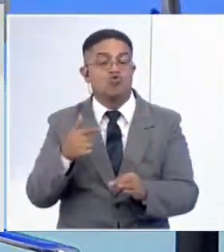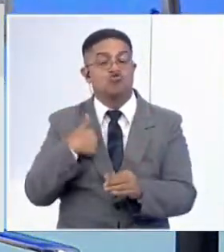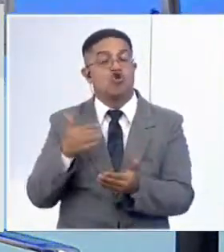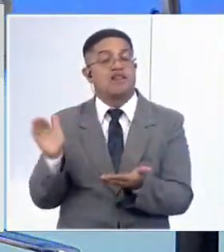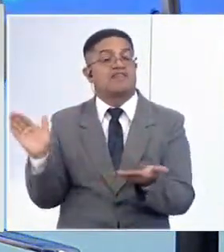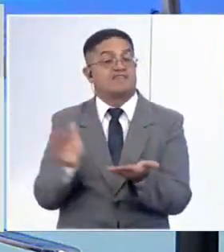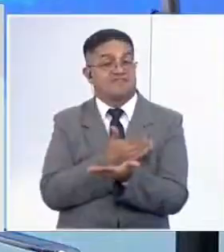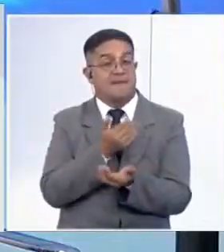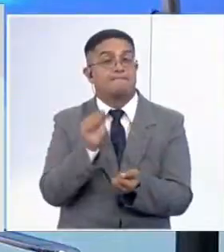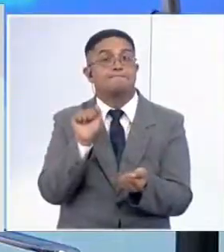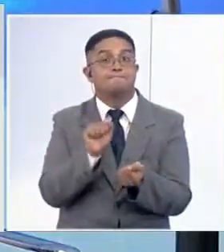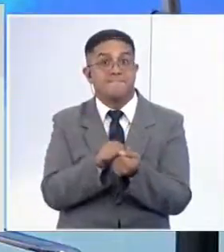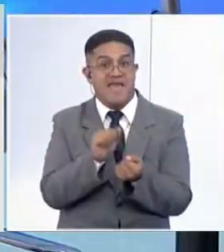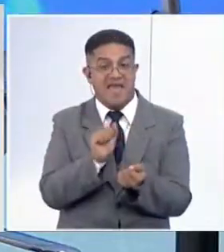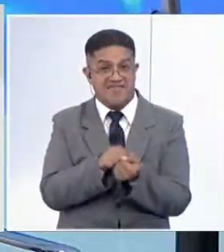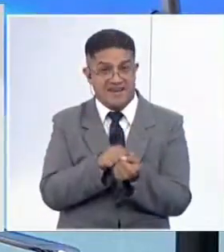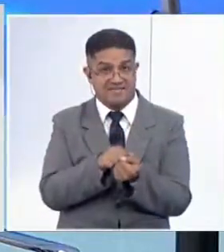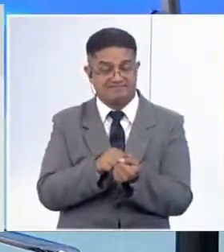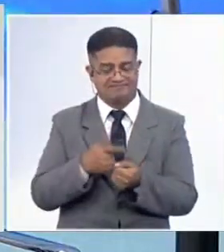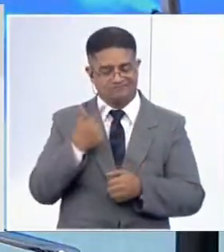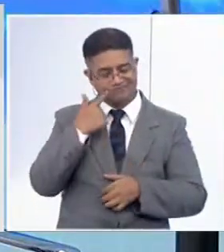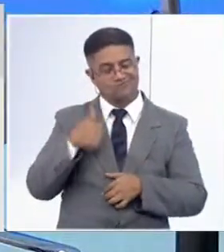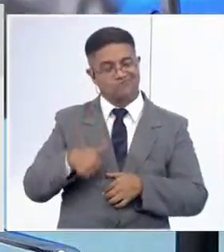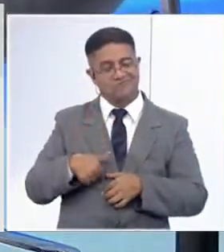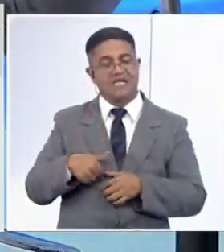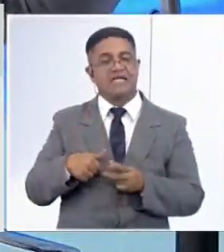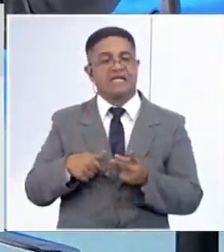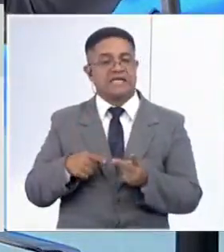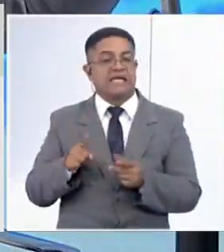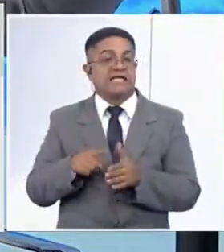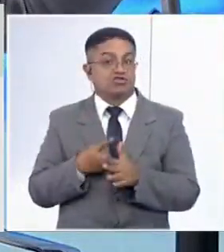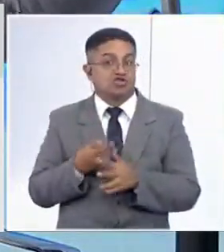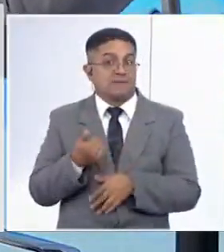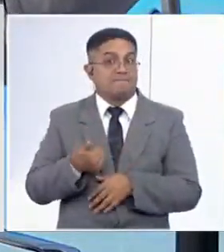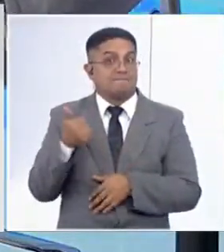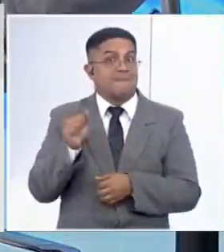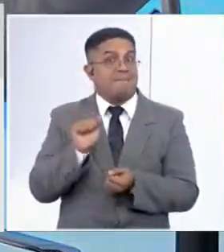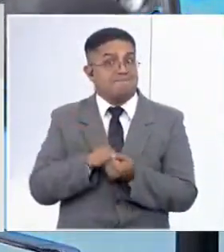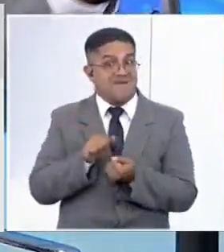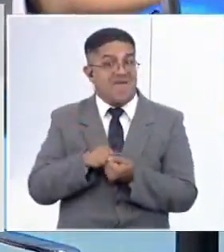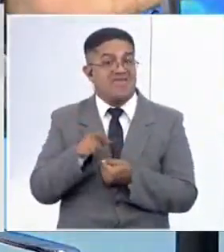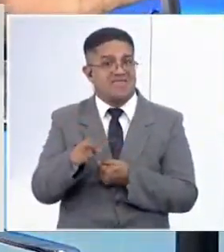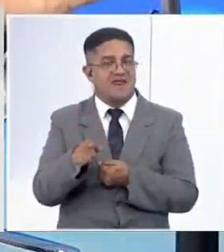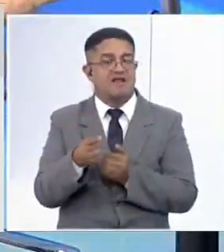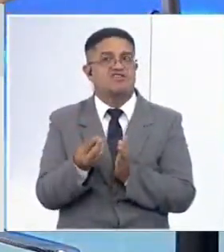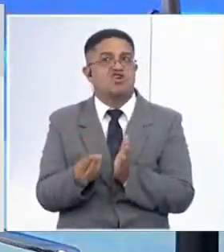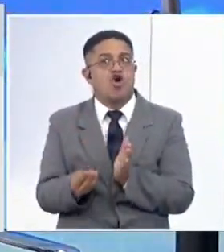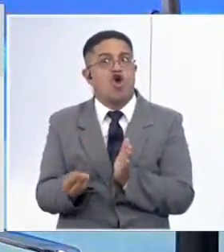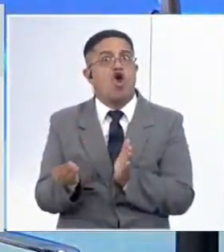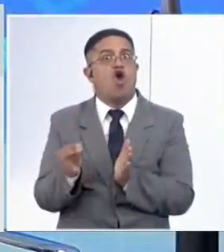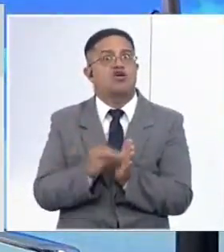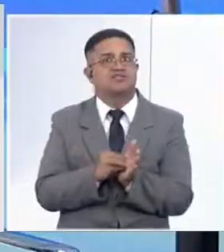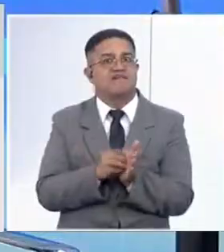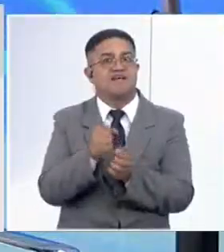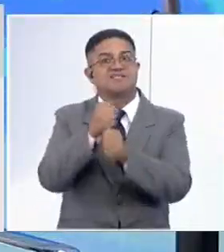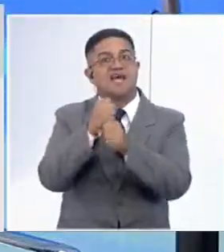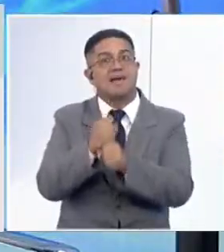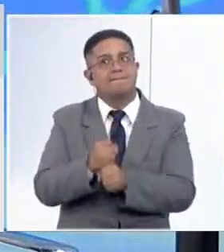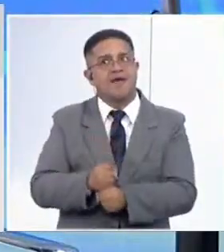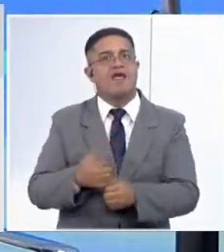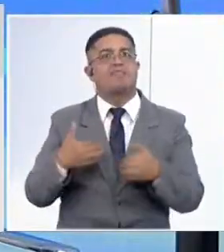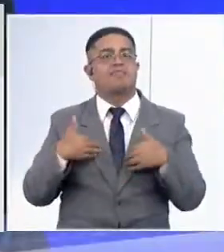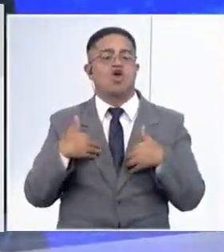el cálculo del árbol biliar, es decir, del colédoco, y de repente si tenemos más calculitos dentro de tu vesícula, en ese interín de tiempo, mientras estamos esperando